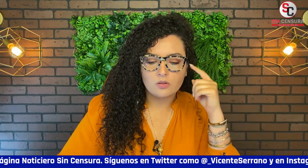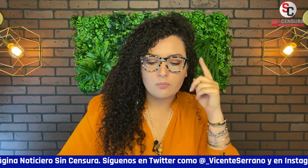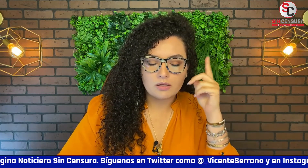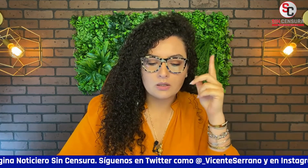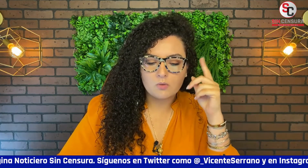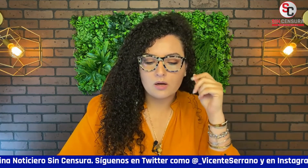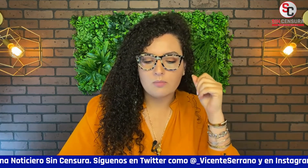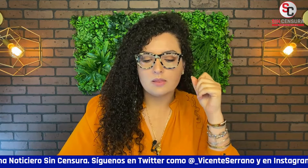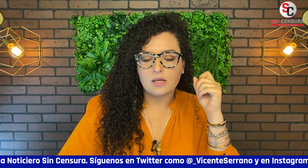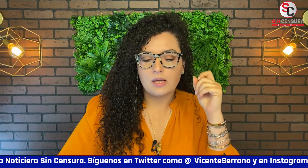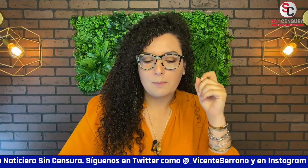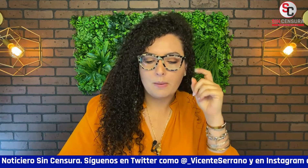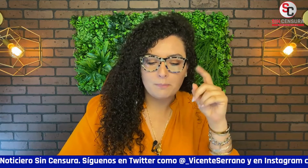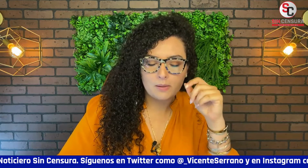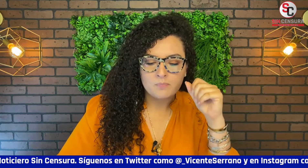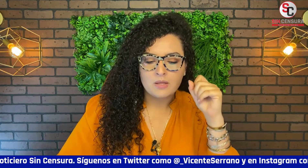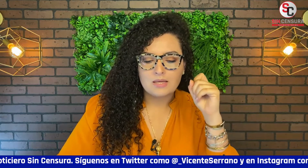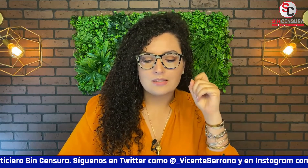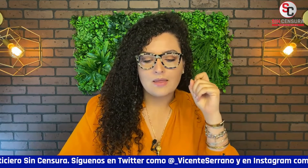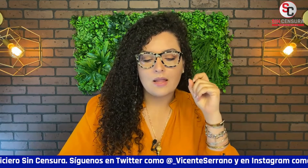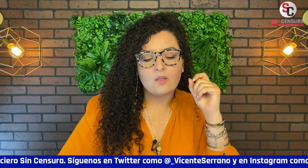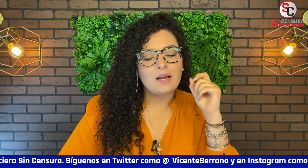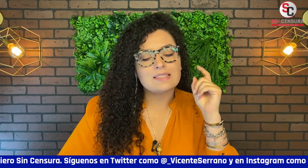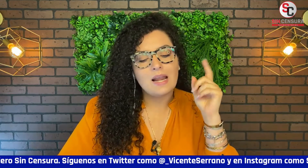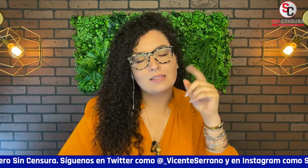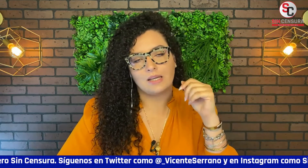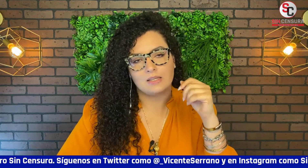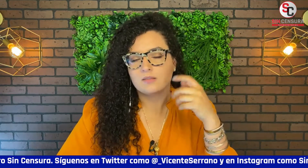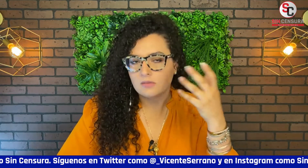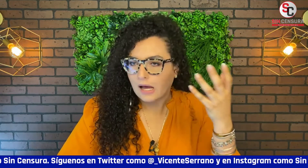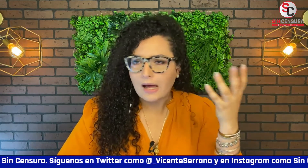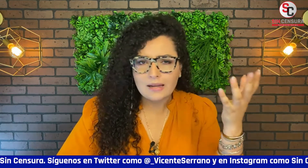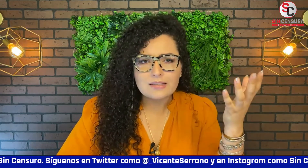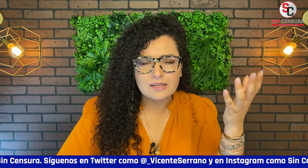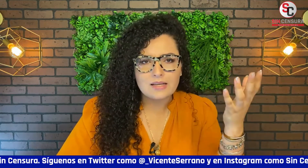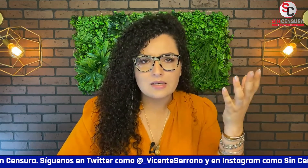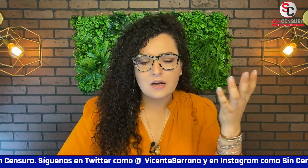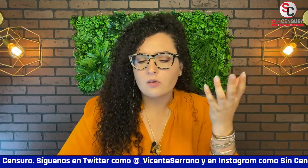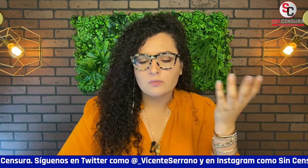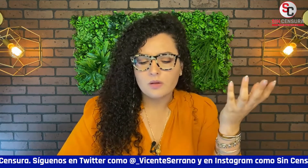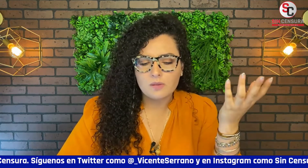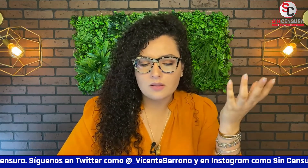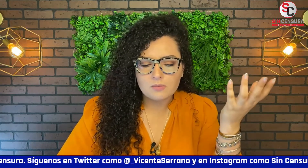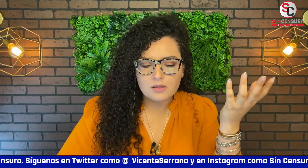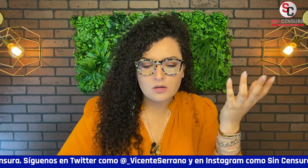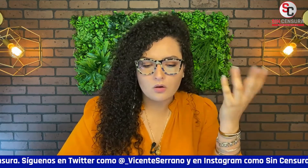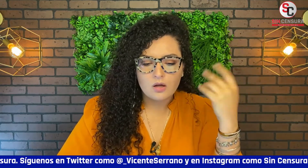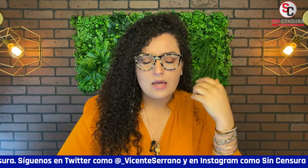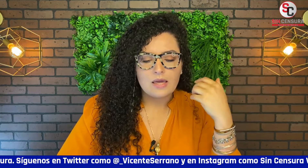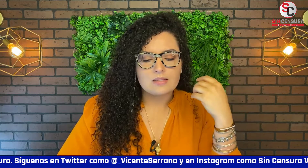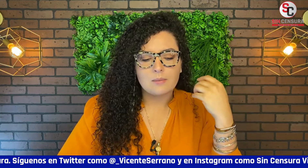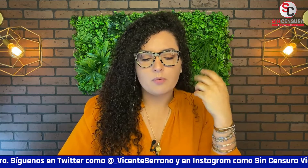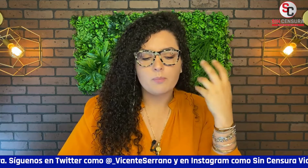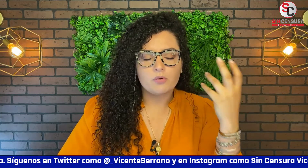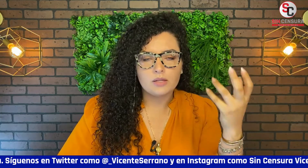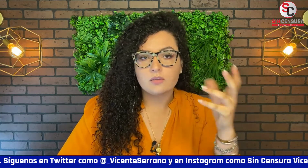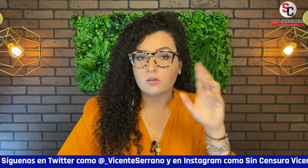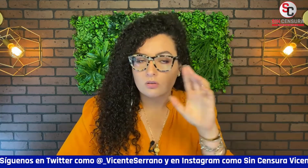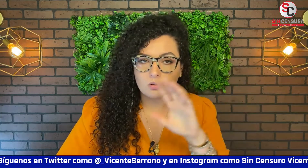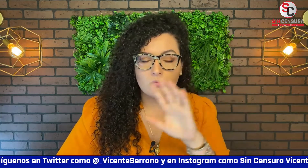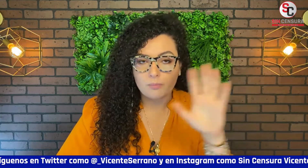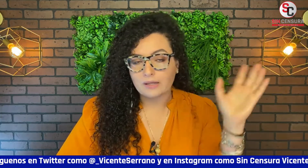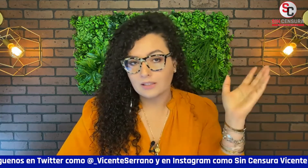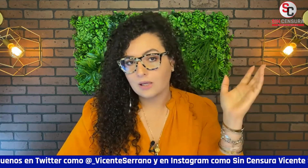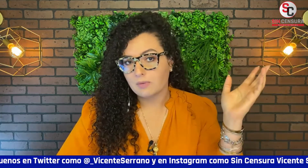España en donde particularmente el PP está del lado de las eléctricas. ¿A alguien se le hace raro? Evidentemente no. Están